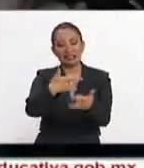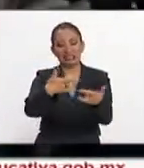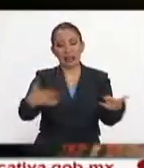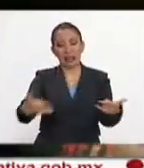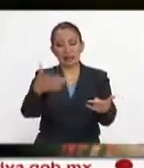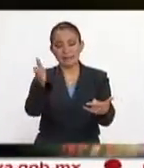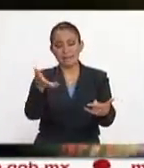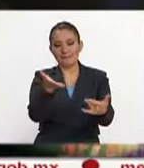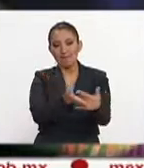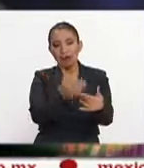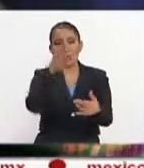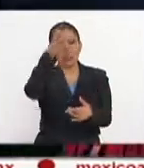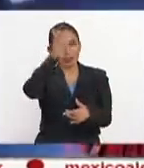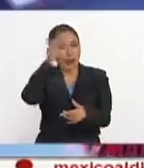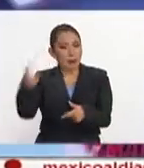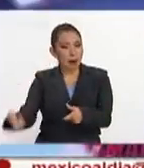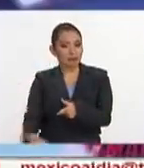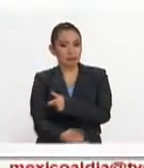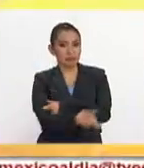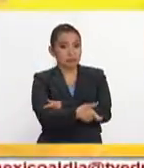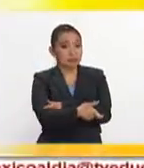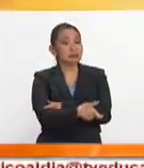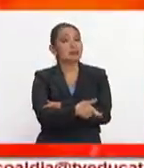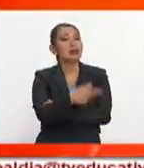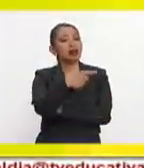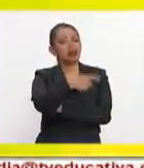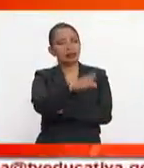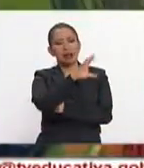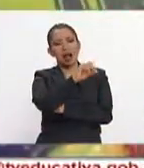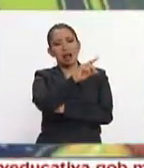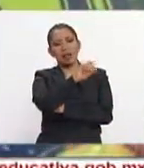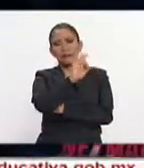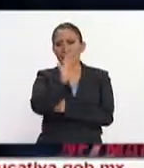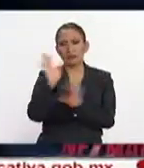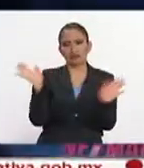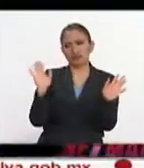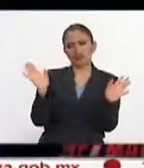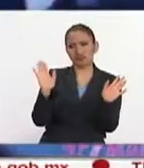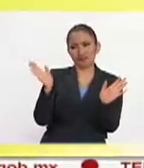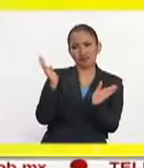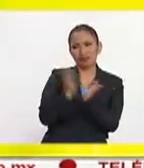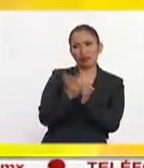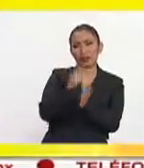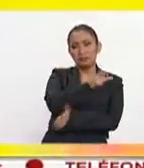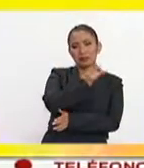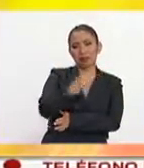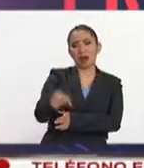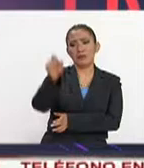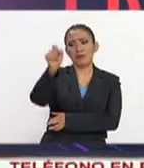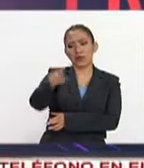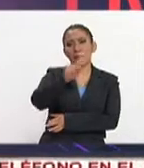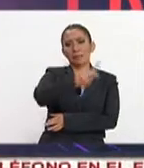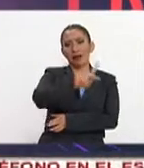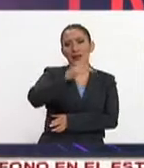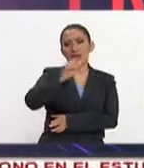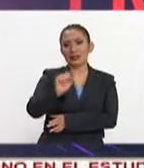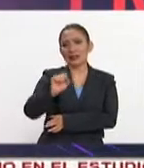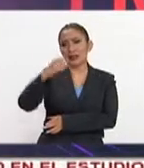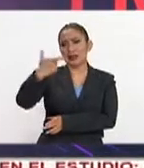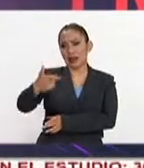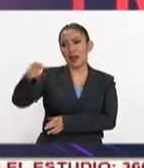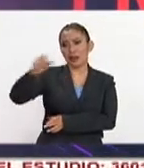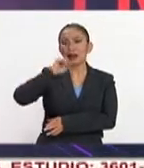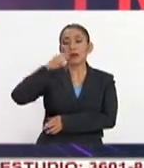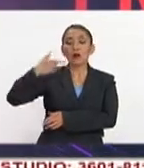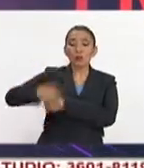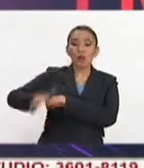por parte de Neymar. Obviamente el Gaddafi contesta y dice, no señores, se pagó por parte del PSG, también del